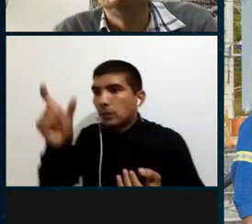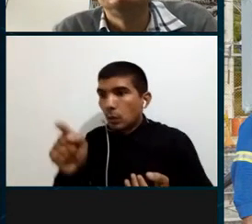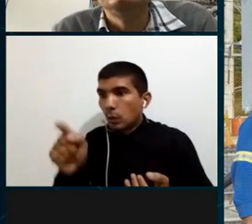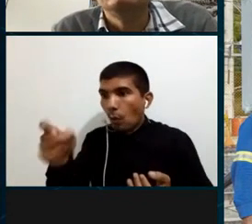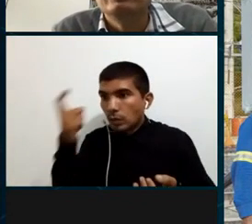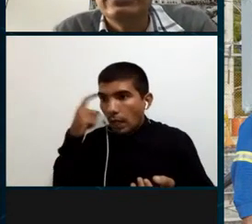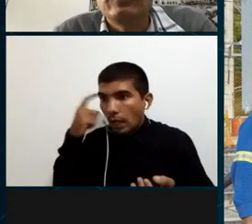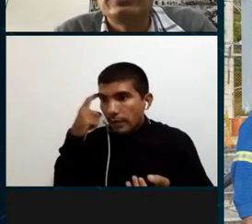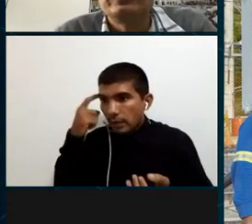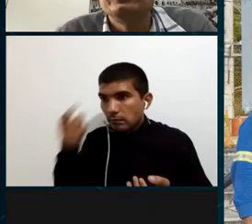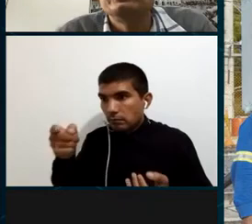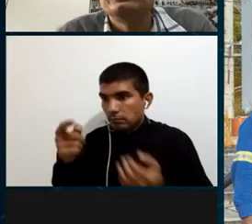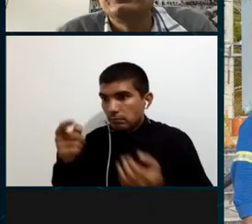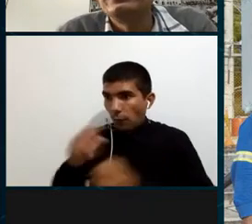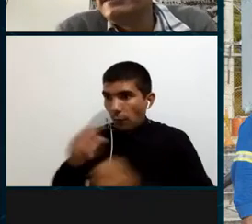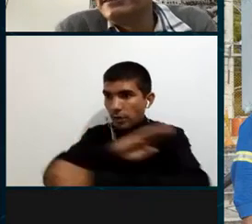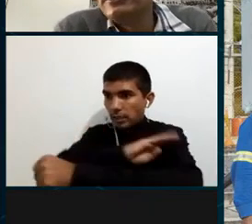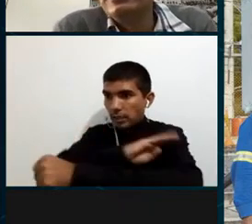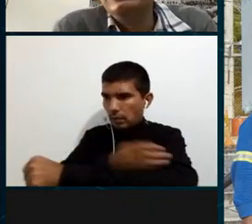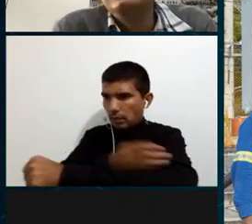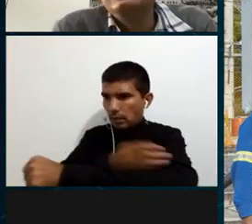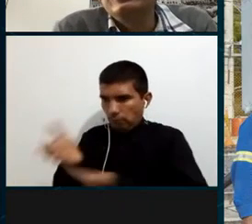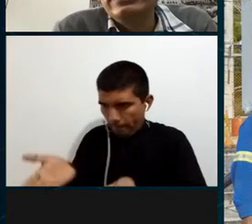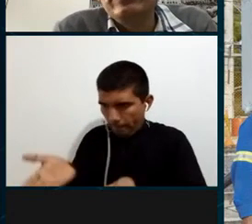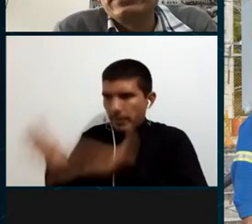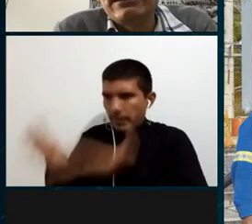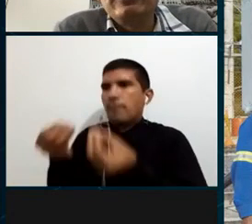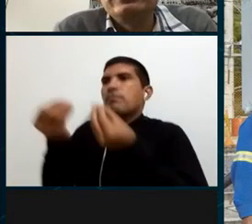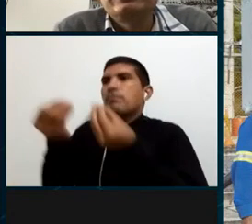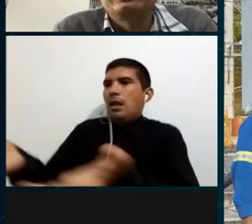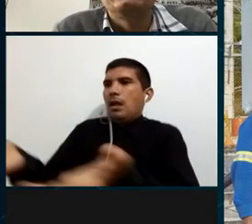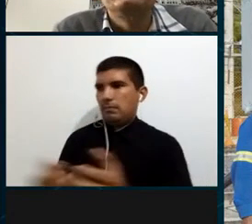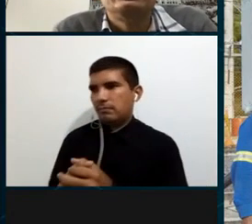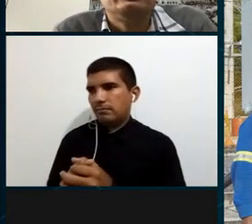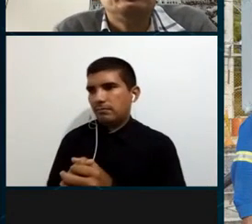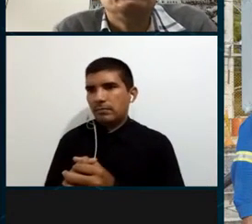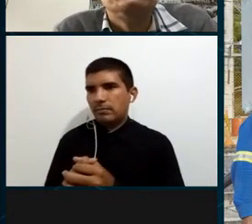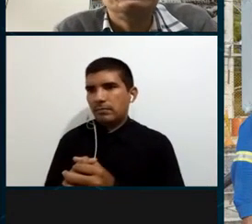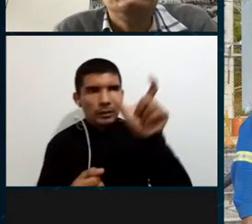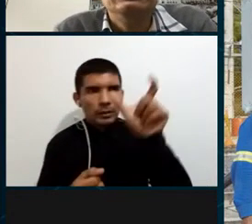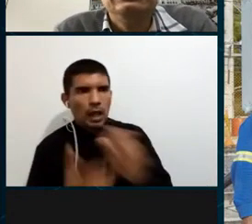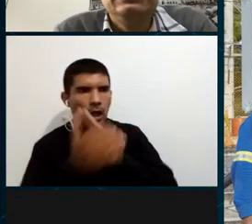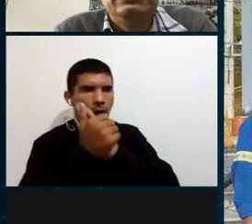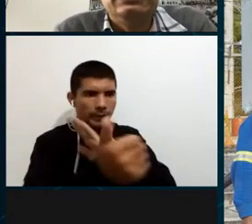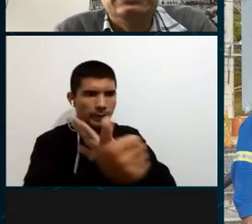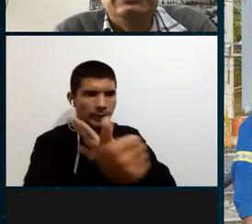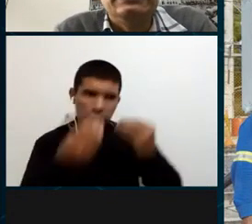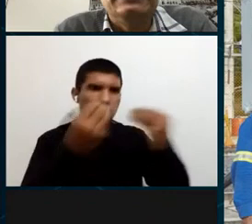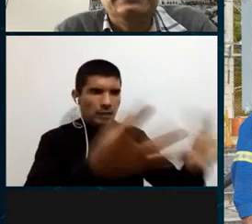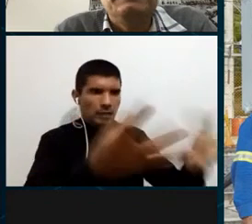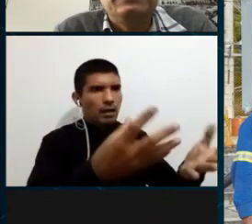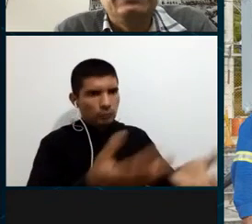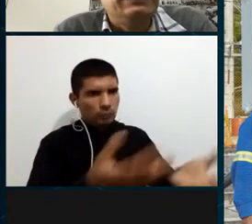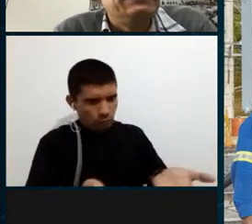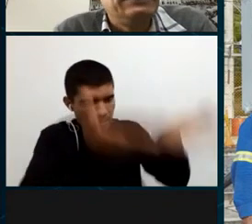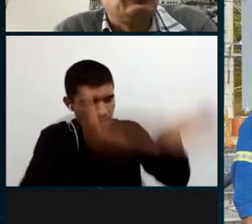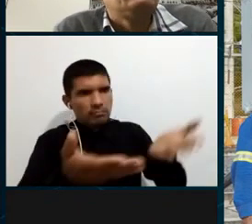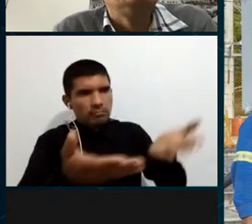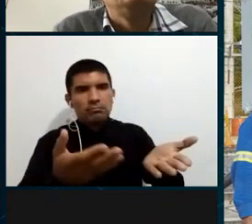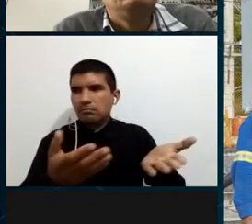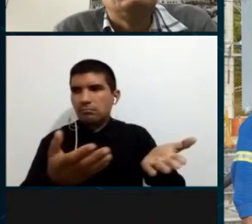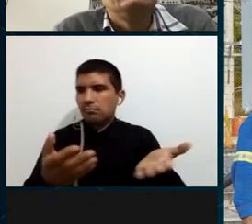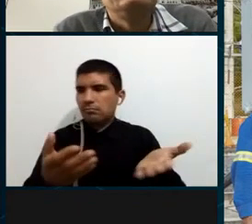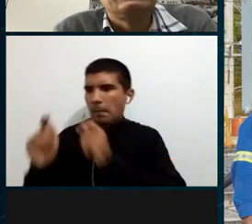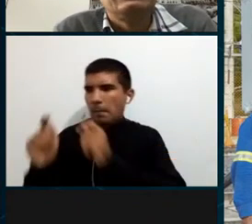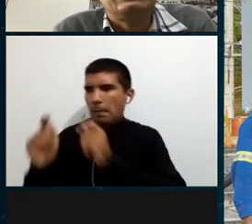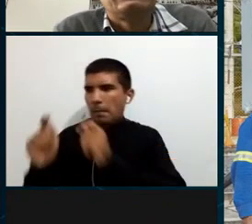trabajar, una tecnología 4.0, necesito un equipo de trabajo, unas personas 4.0. Y ese es el